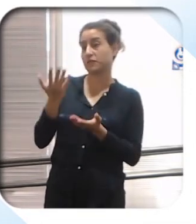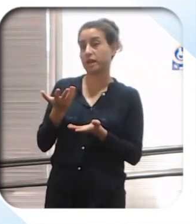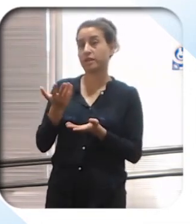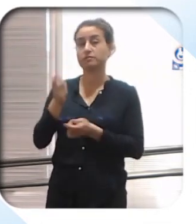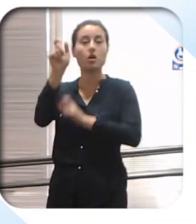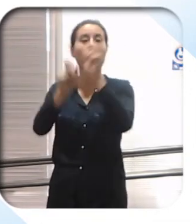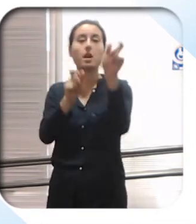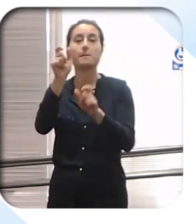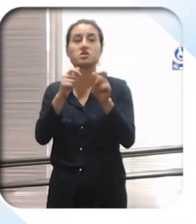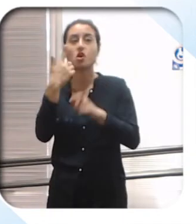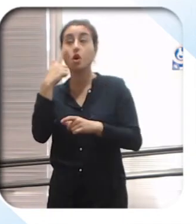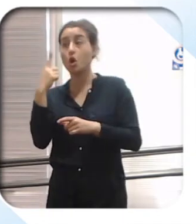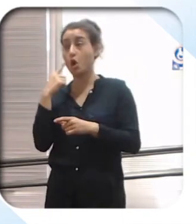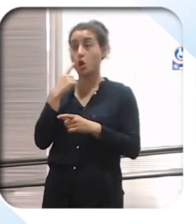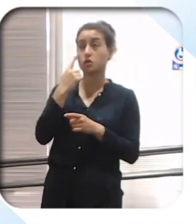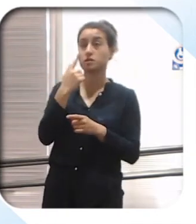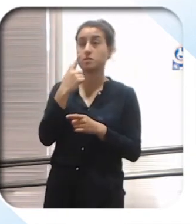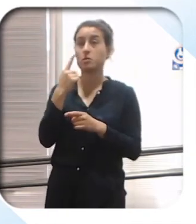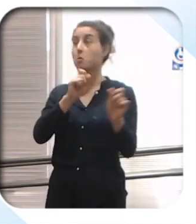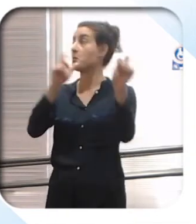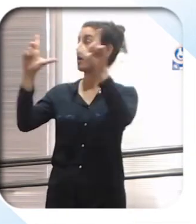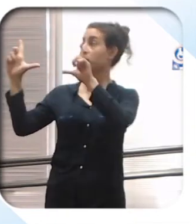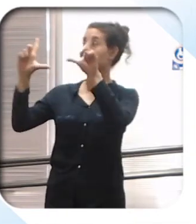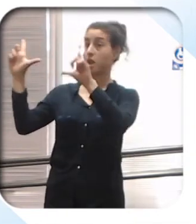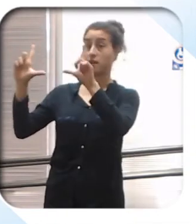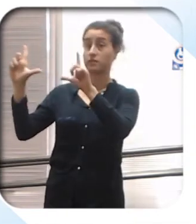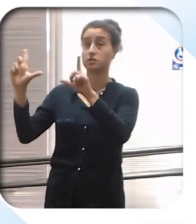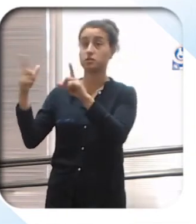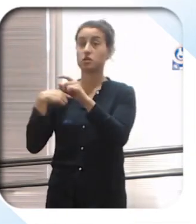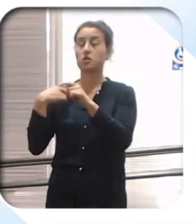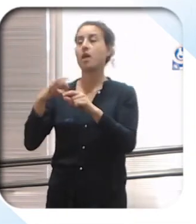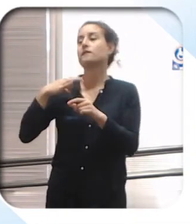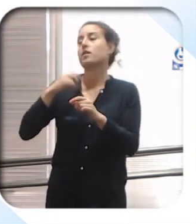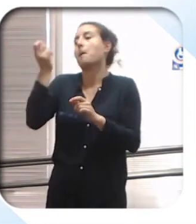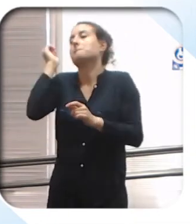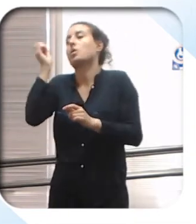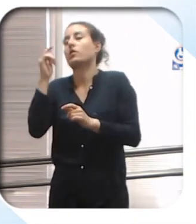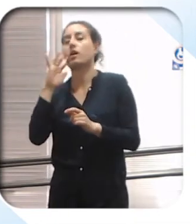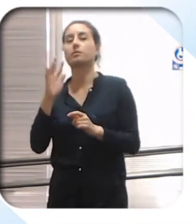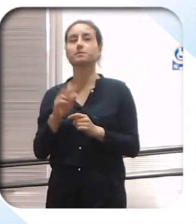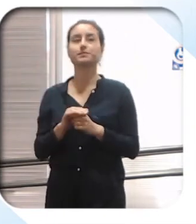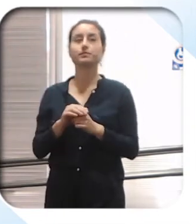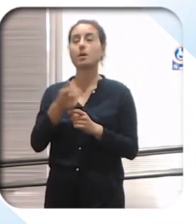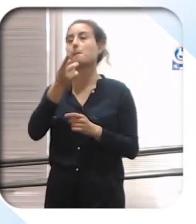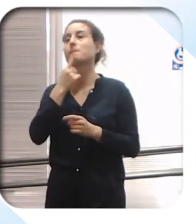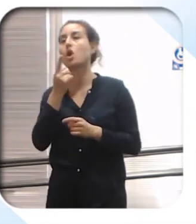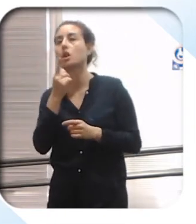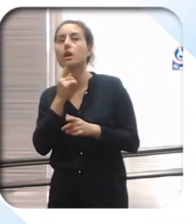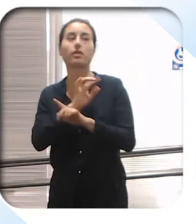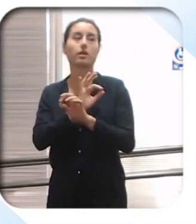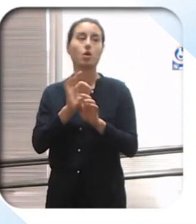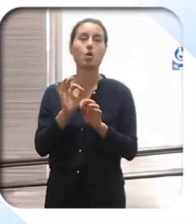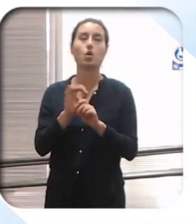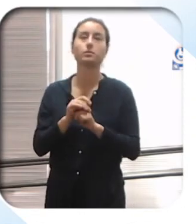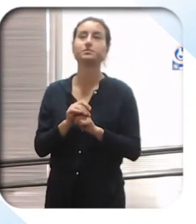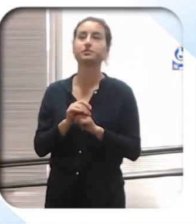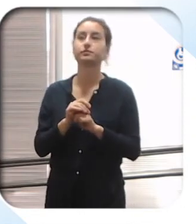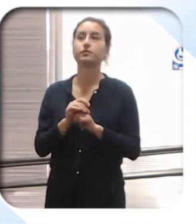de las personas que conocemos, que aparecen en televisión, de la vida pública, tanto a nivel político, tanto a nivel